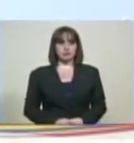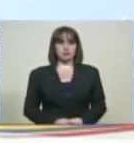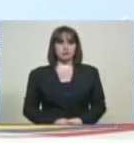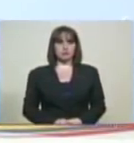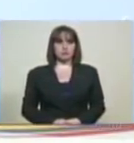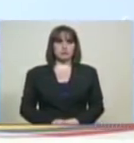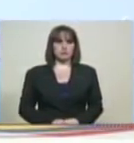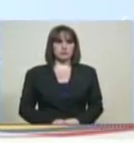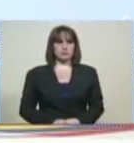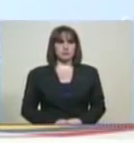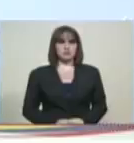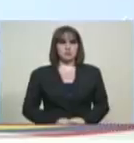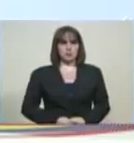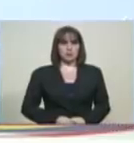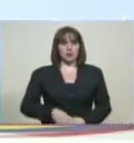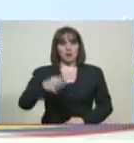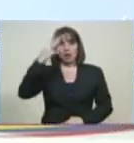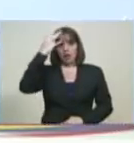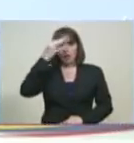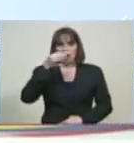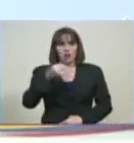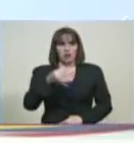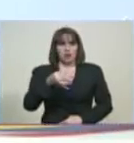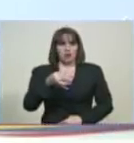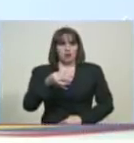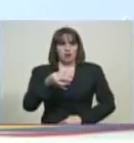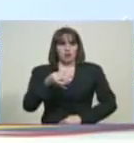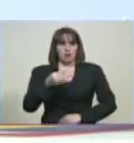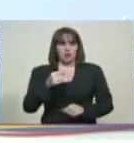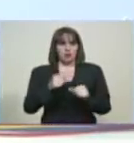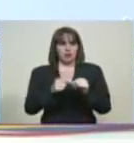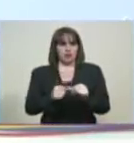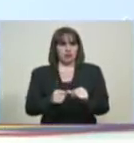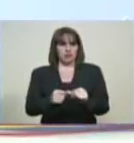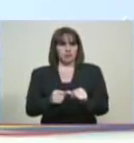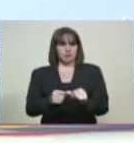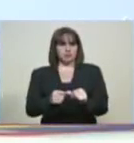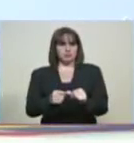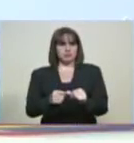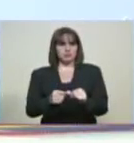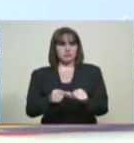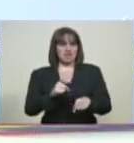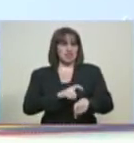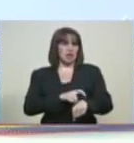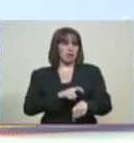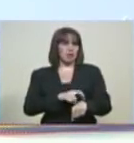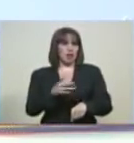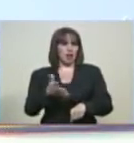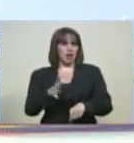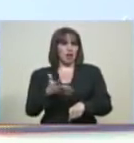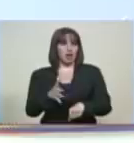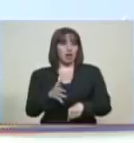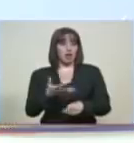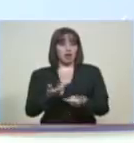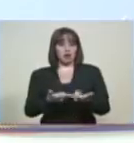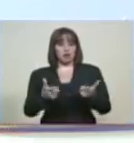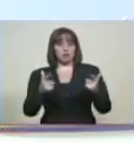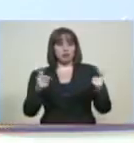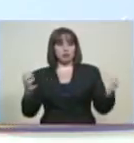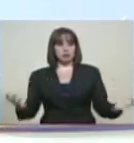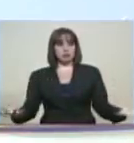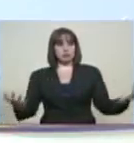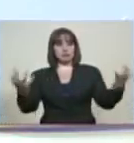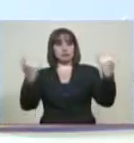creo que la medida sirvió temporalmente porque permitió atraer al